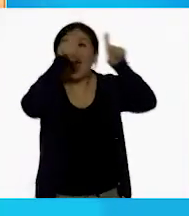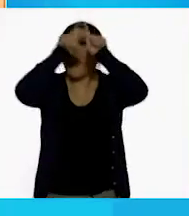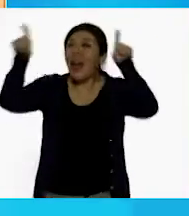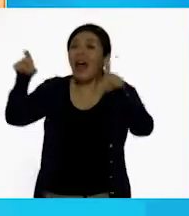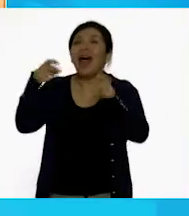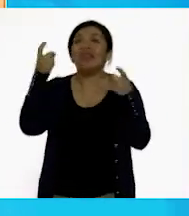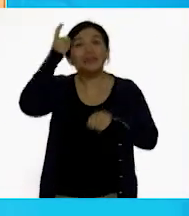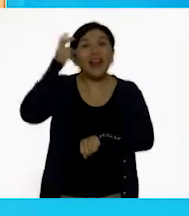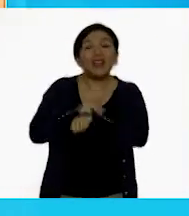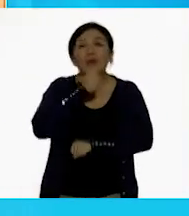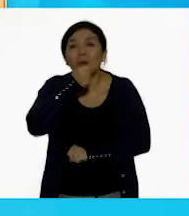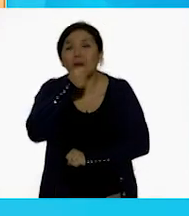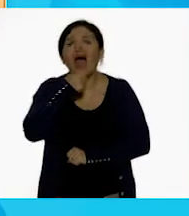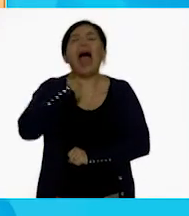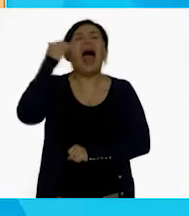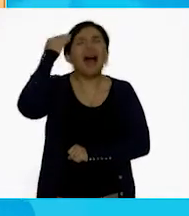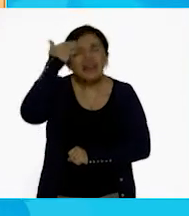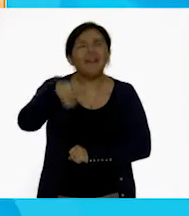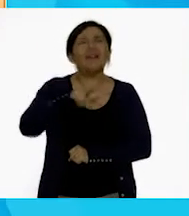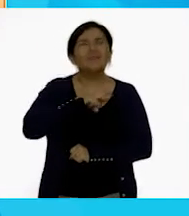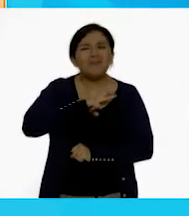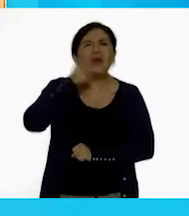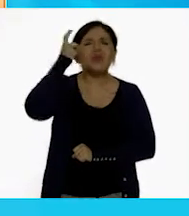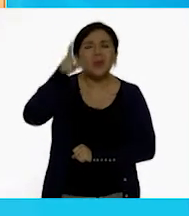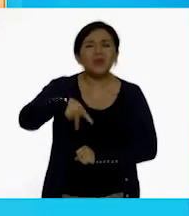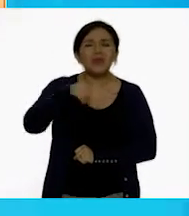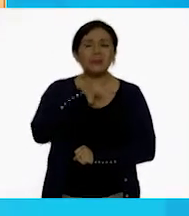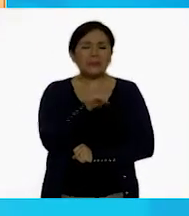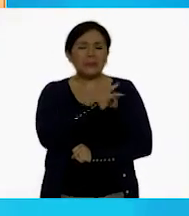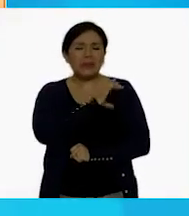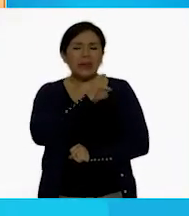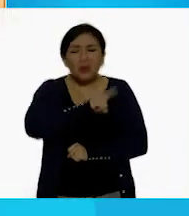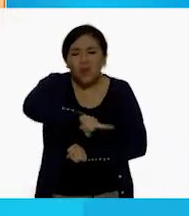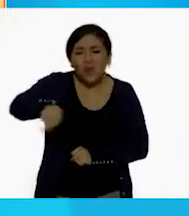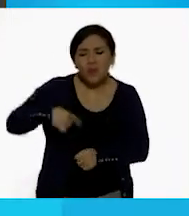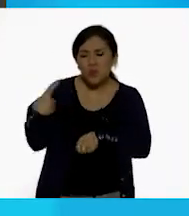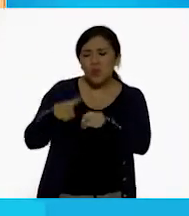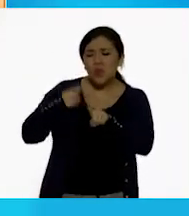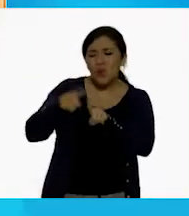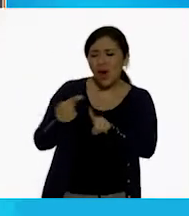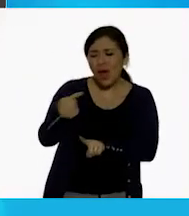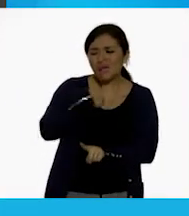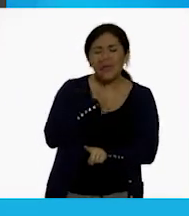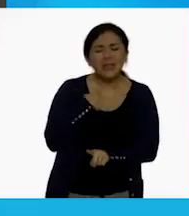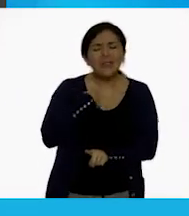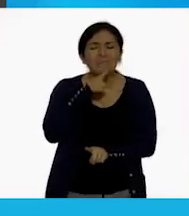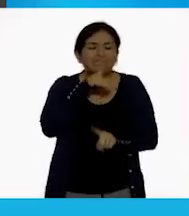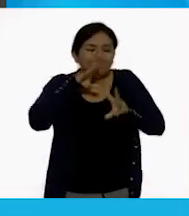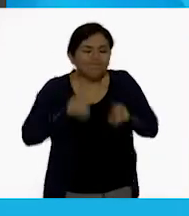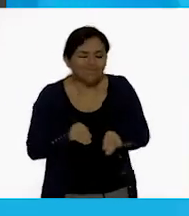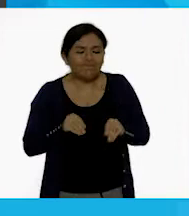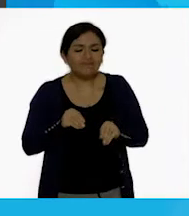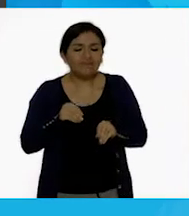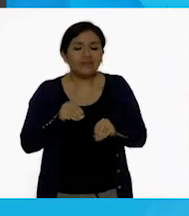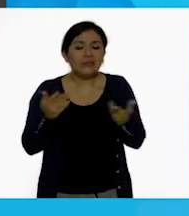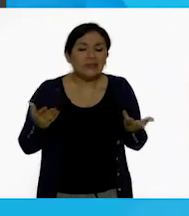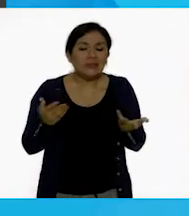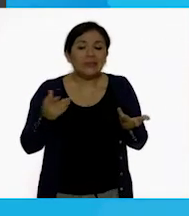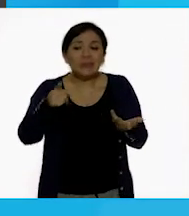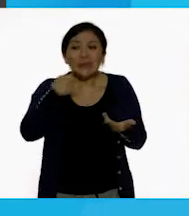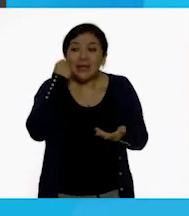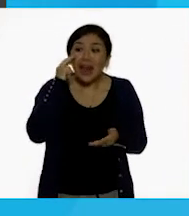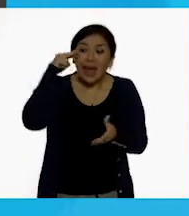del director, sabía que era mi caja, pero me sentía muy temeroso de que se burlaran de mí y por eso no dije nada. Hasta que intentaron